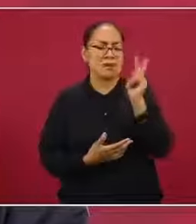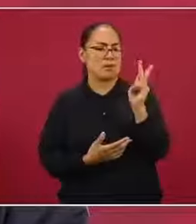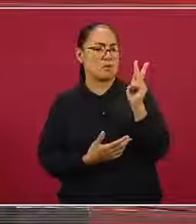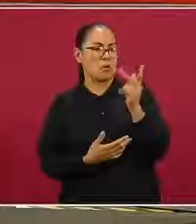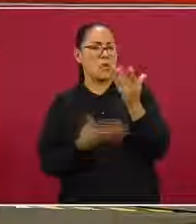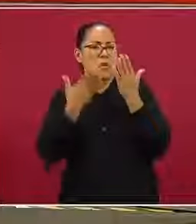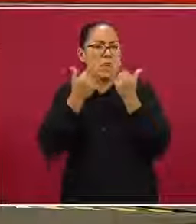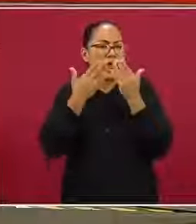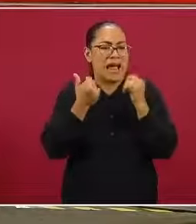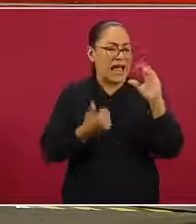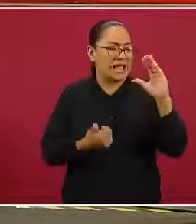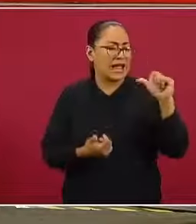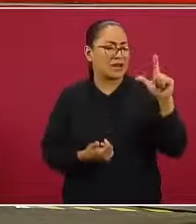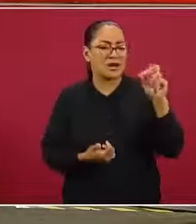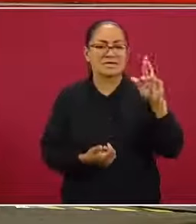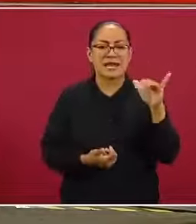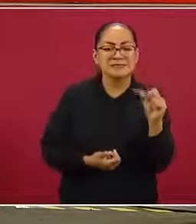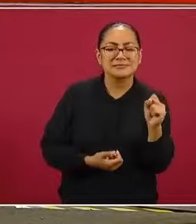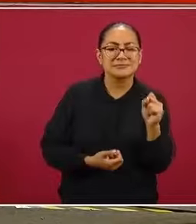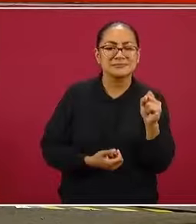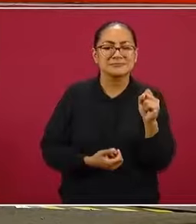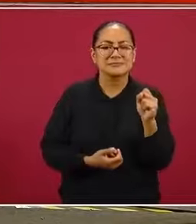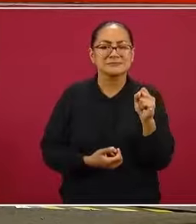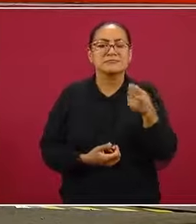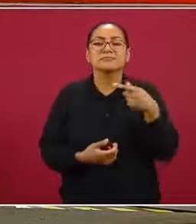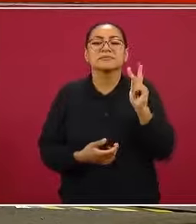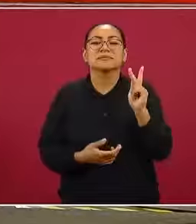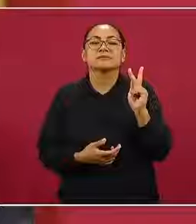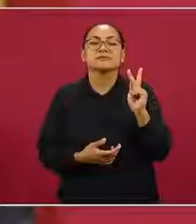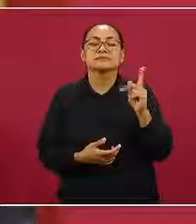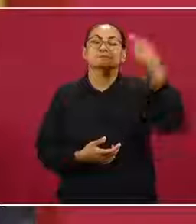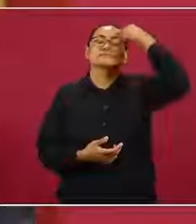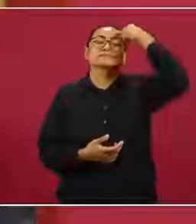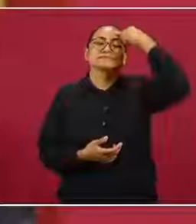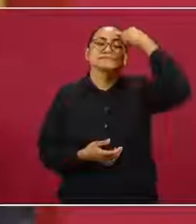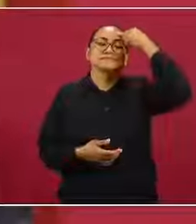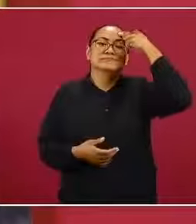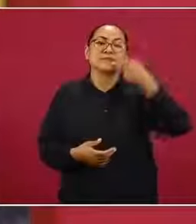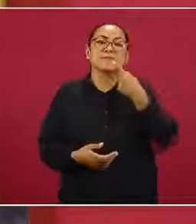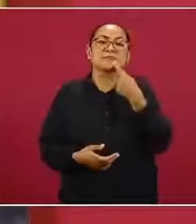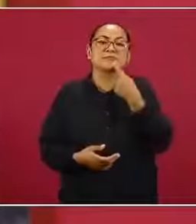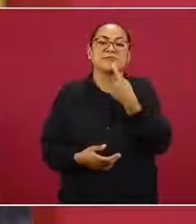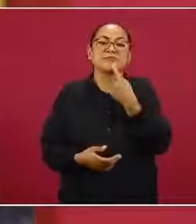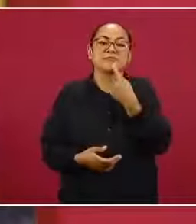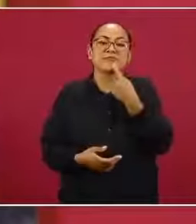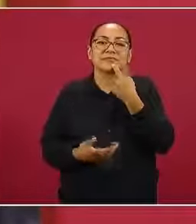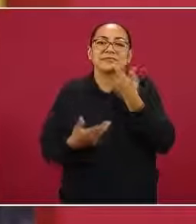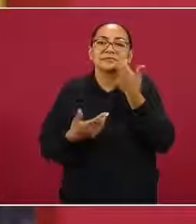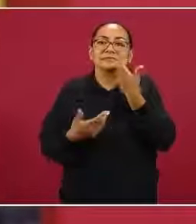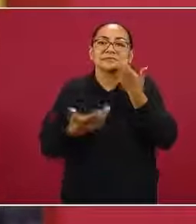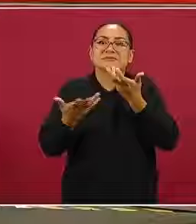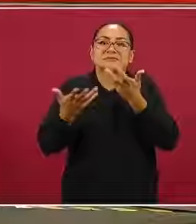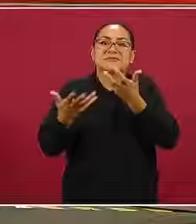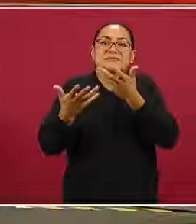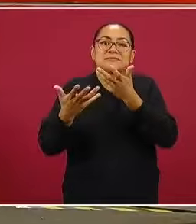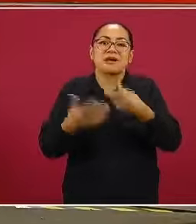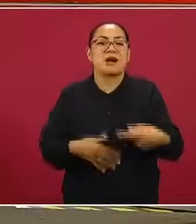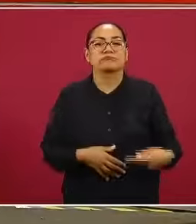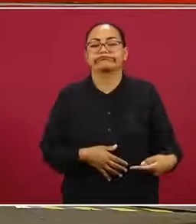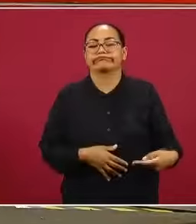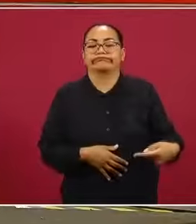esa avidez, ese deseo de los niños a lo largo del resto de su vida por el sabor dulce. Y entonces también tiene una